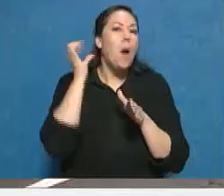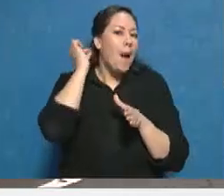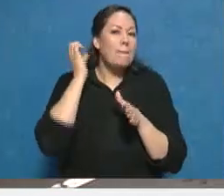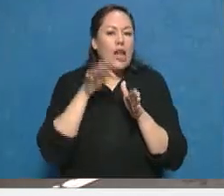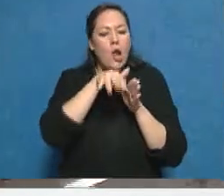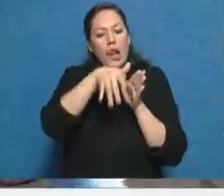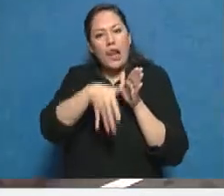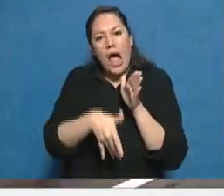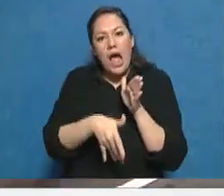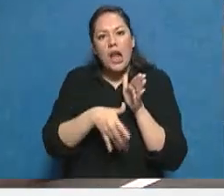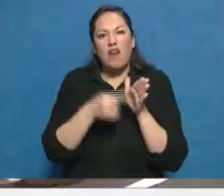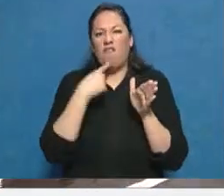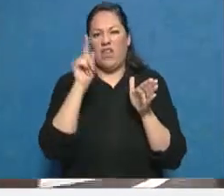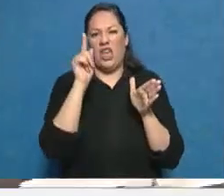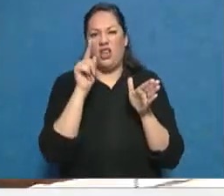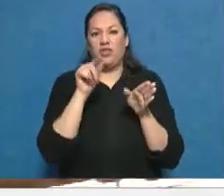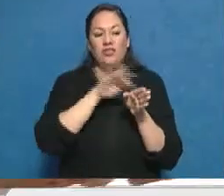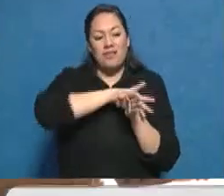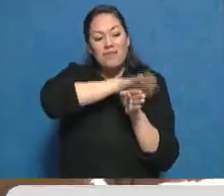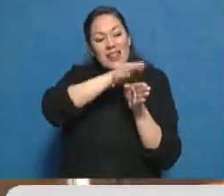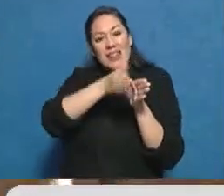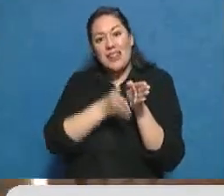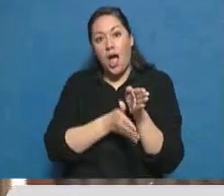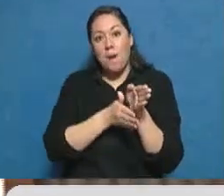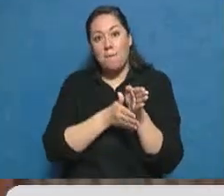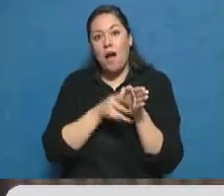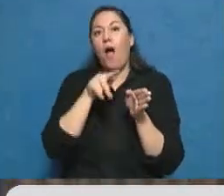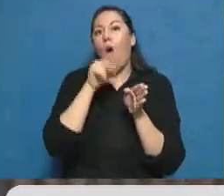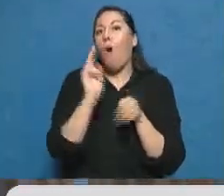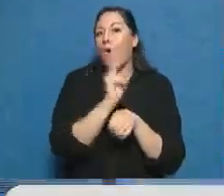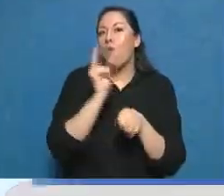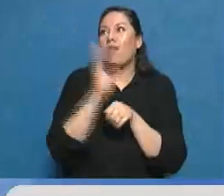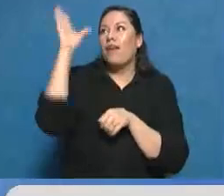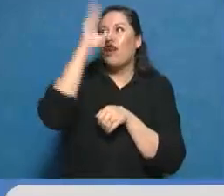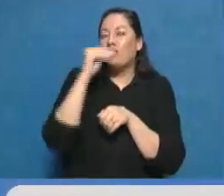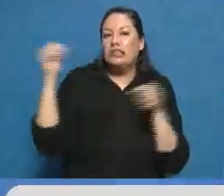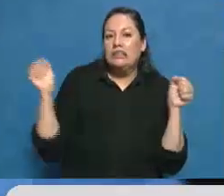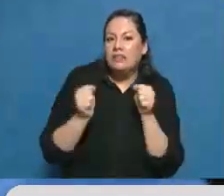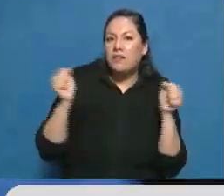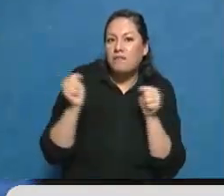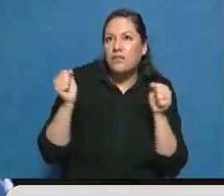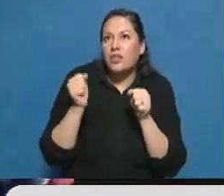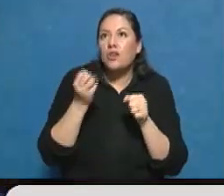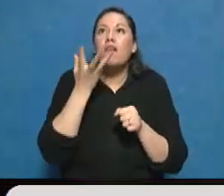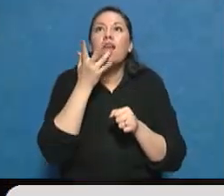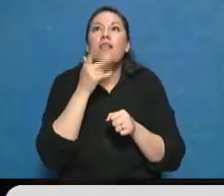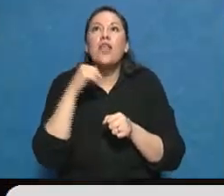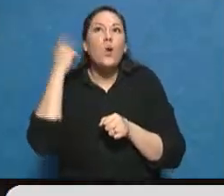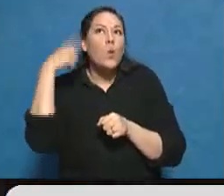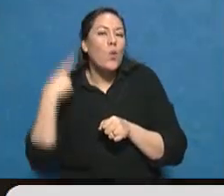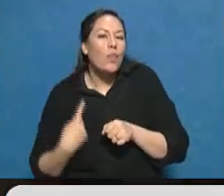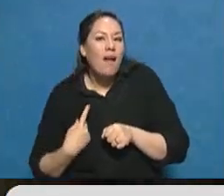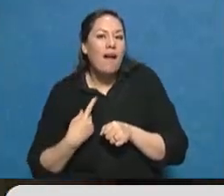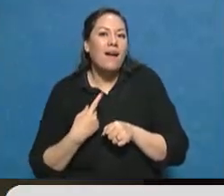feo. Entonces con ese tapador que se le dice, cubre un poco el frío de las noches. Nacho, ¿te gustan los rulos que tenés?